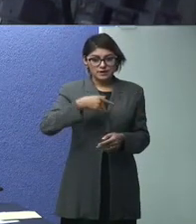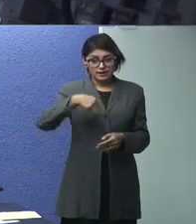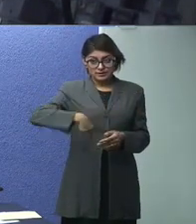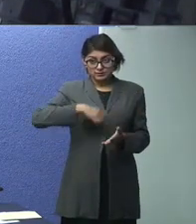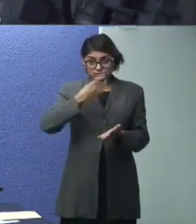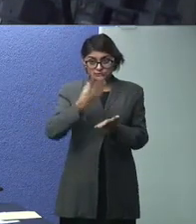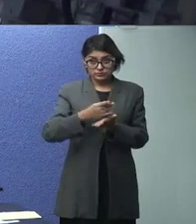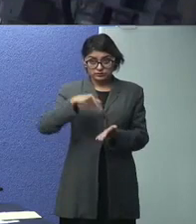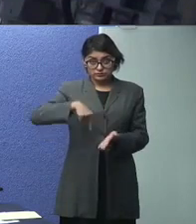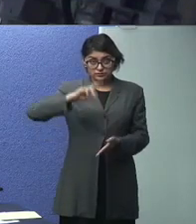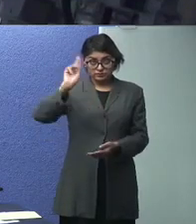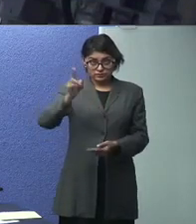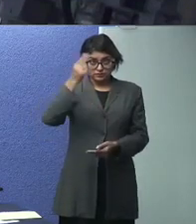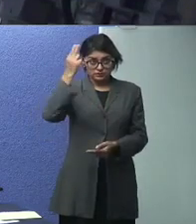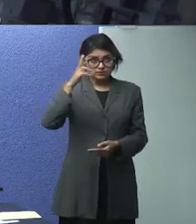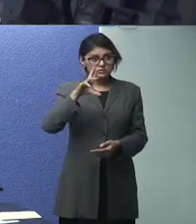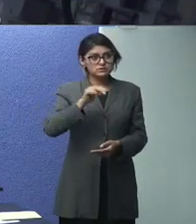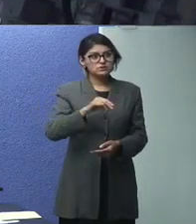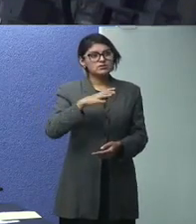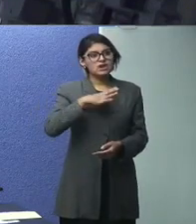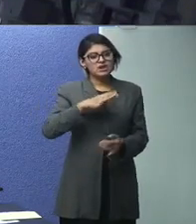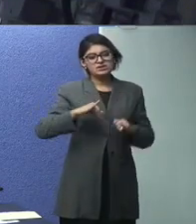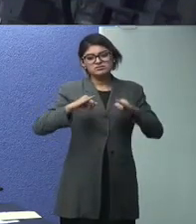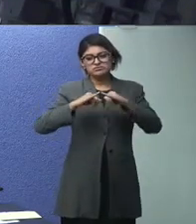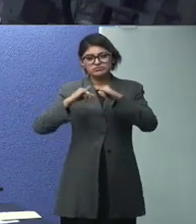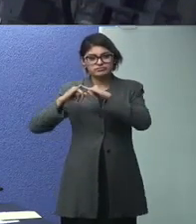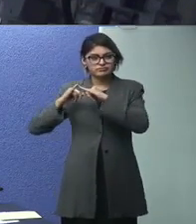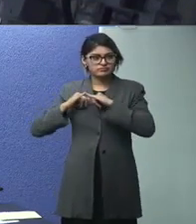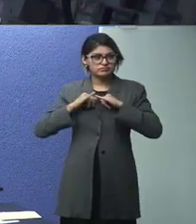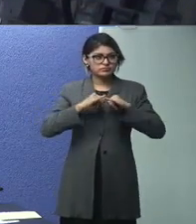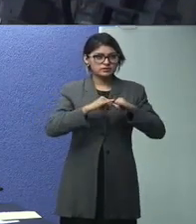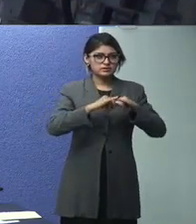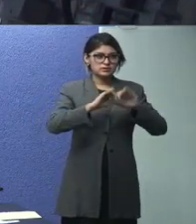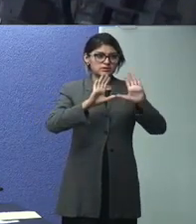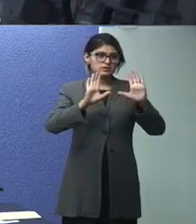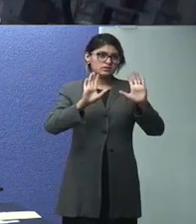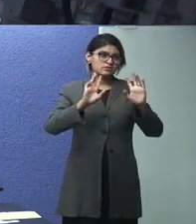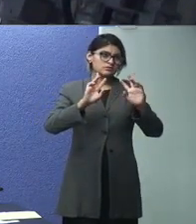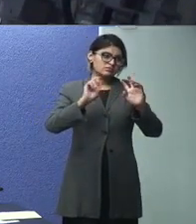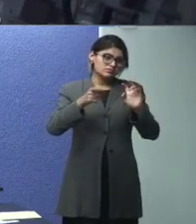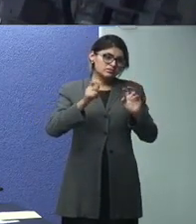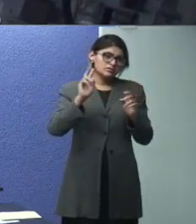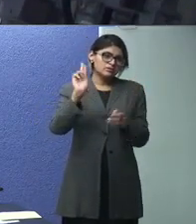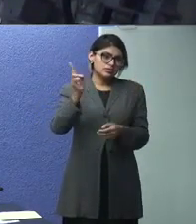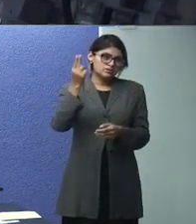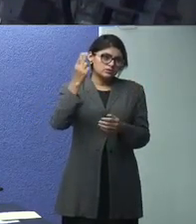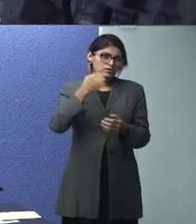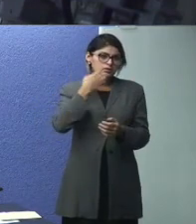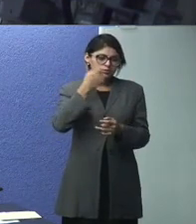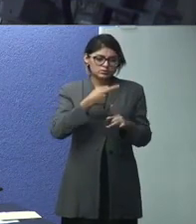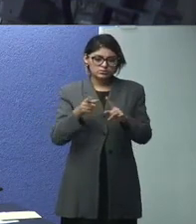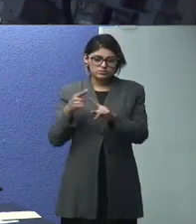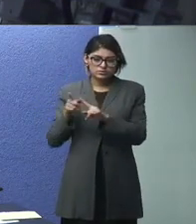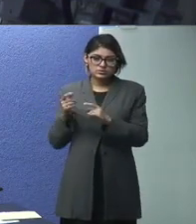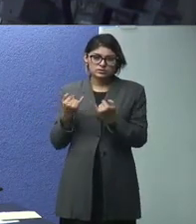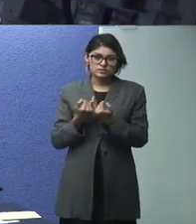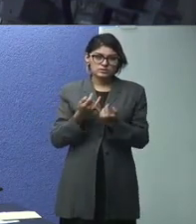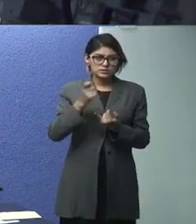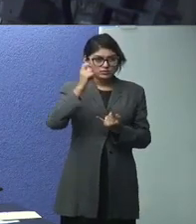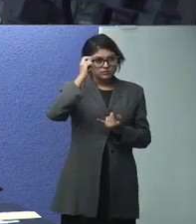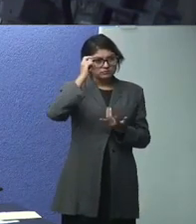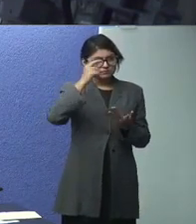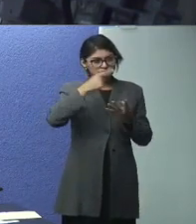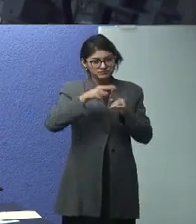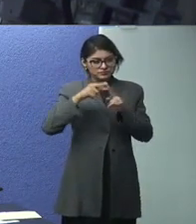universidad, sino es de muchas de las instituciones de educación superior, muchos de los servicios que se prestan